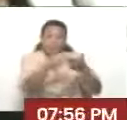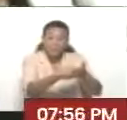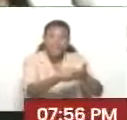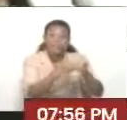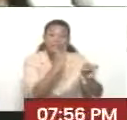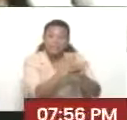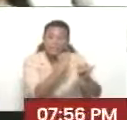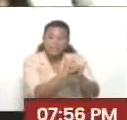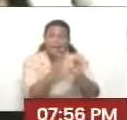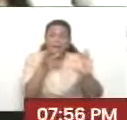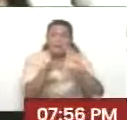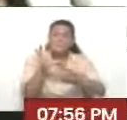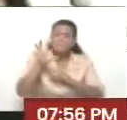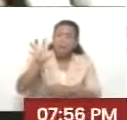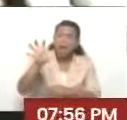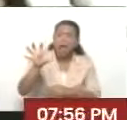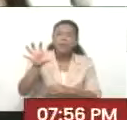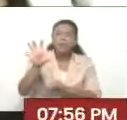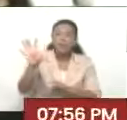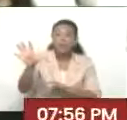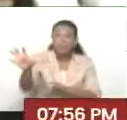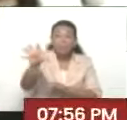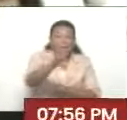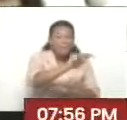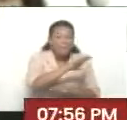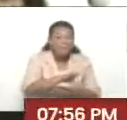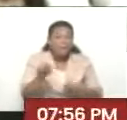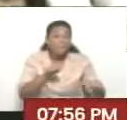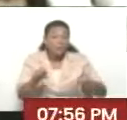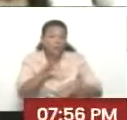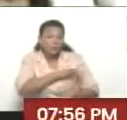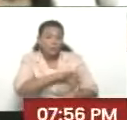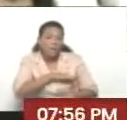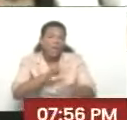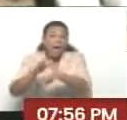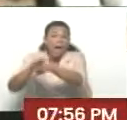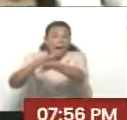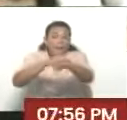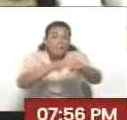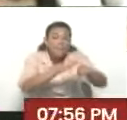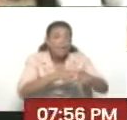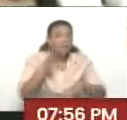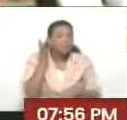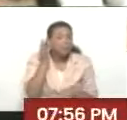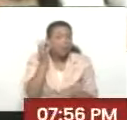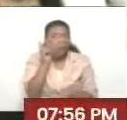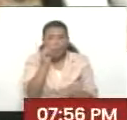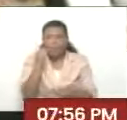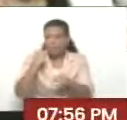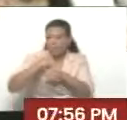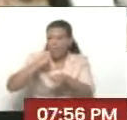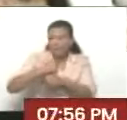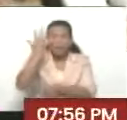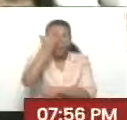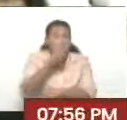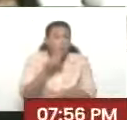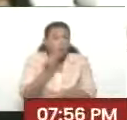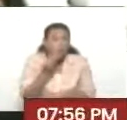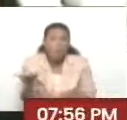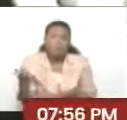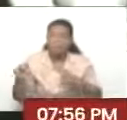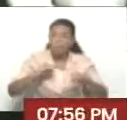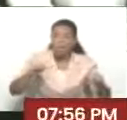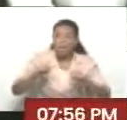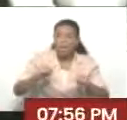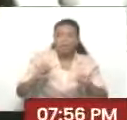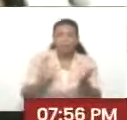como usted lo ha dicho, estamos uniendo toda la fuerza de los movimientos sociales, de mujeres, de trabajadores, de juventud, los